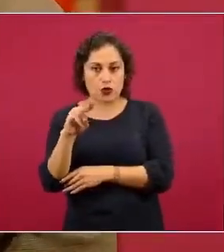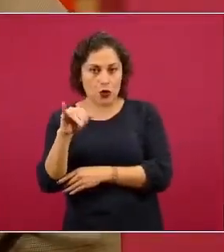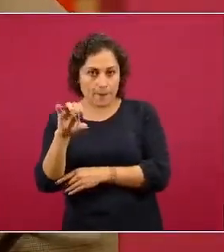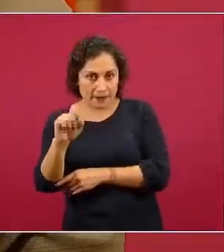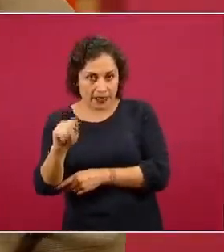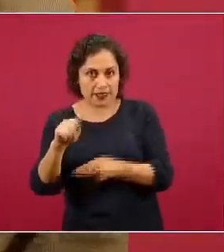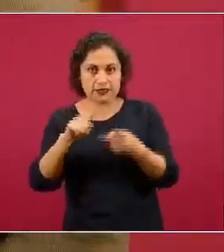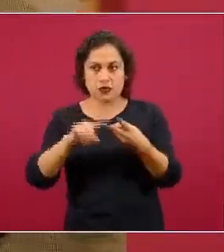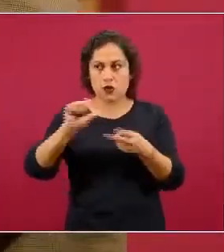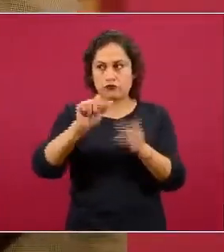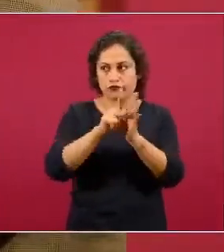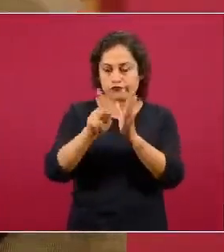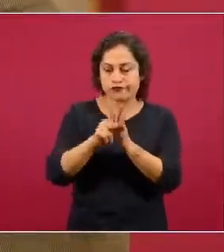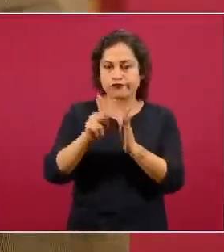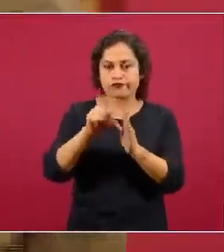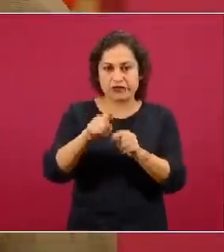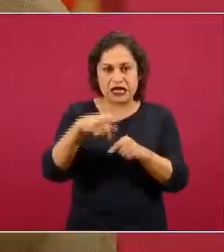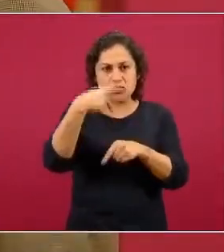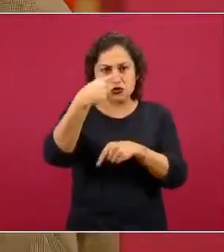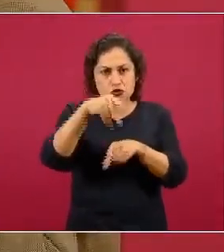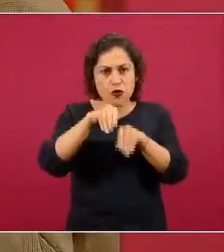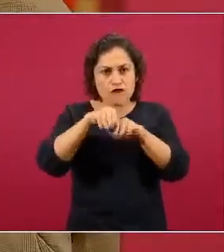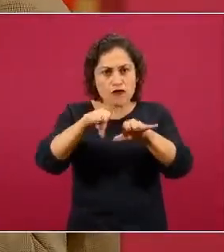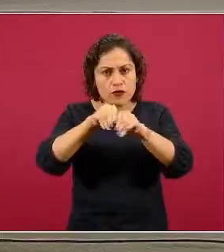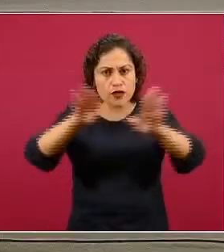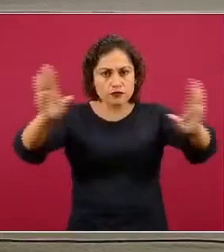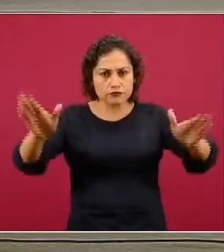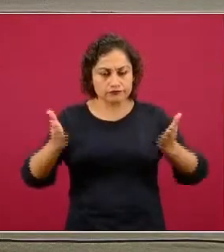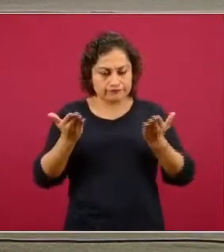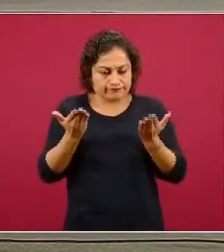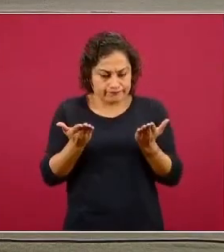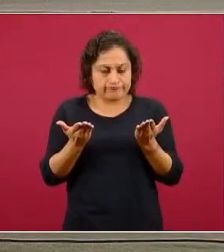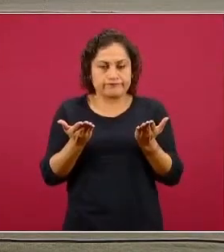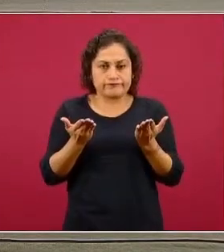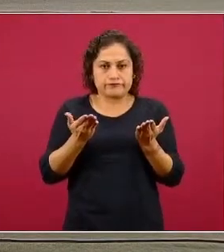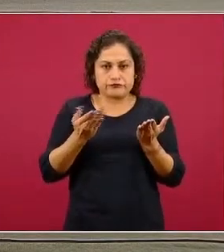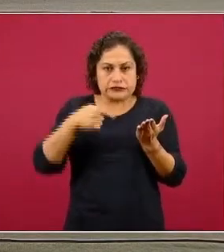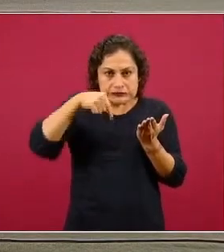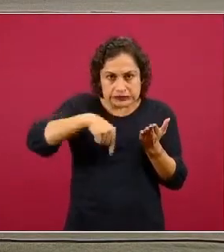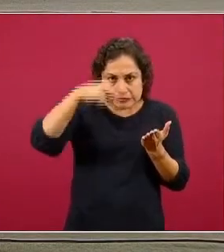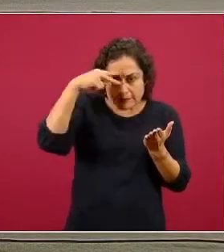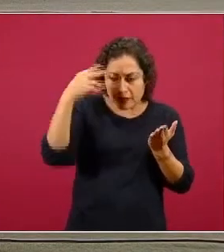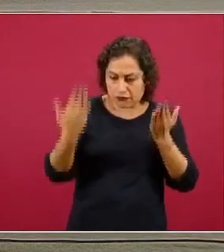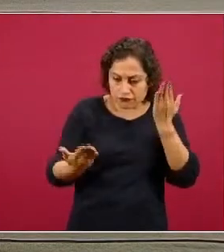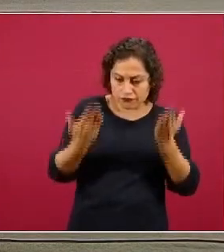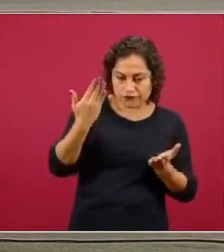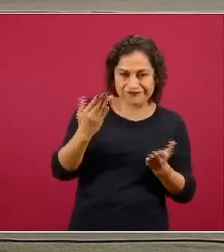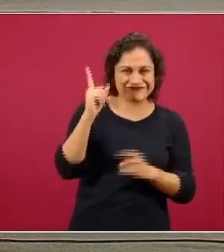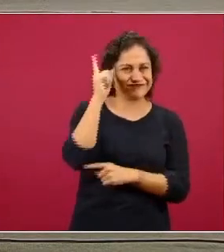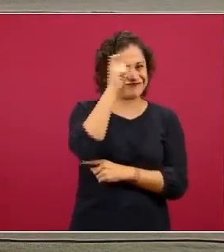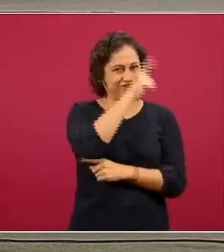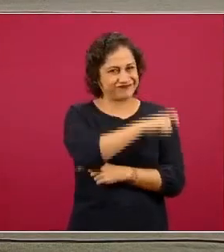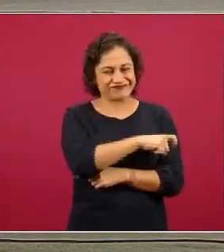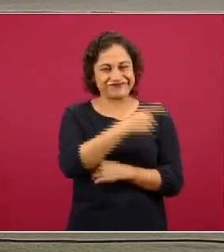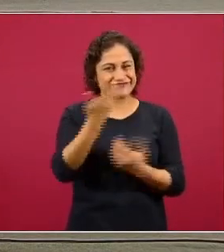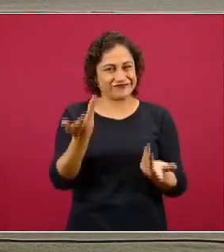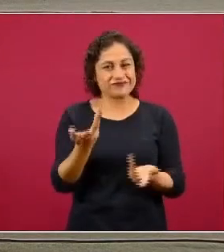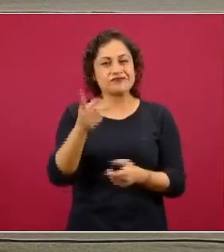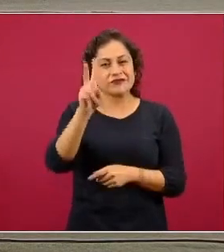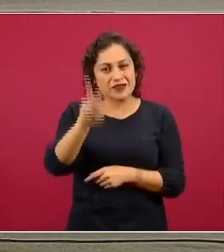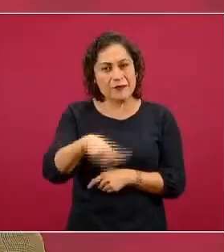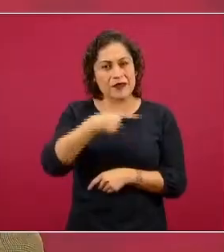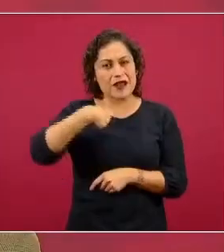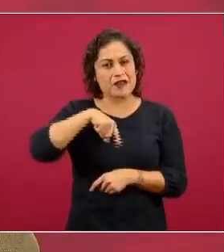Data, que también muestra pues, lo que se ha reportado, pero es muy difícil la comparación. Entonces, realmente nos ha costado